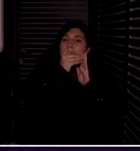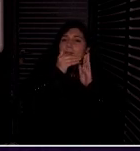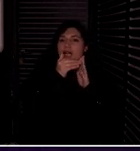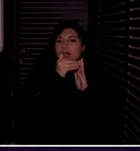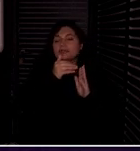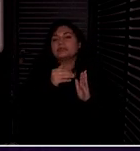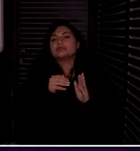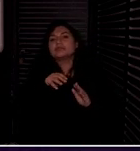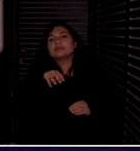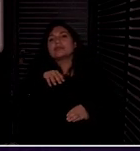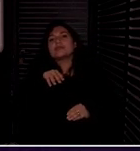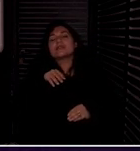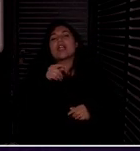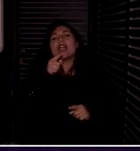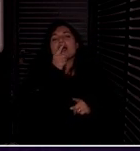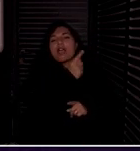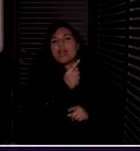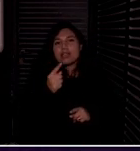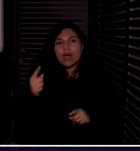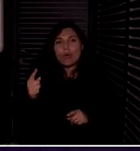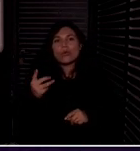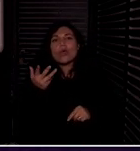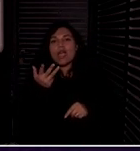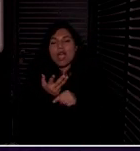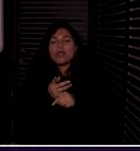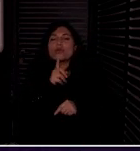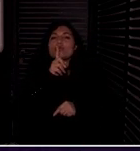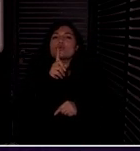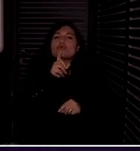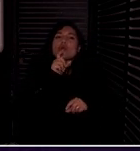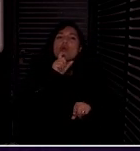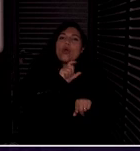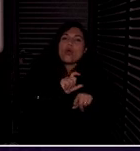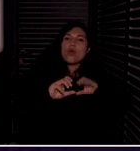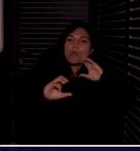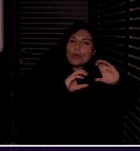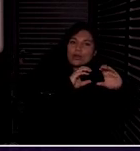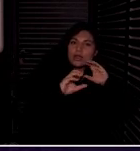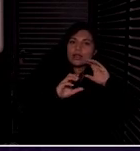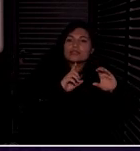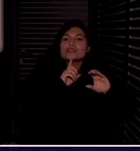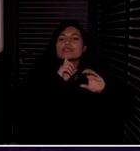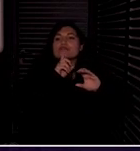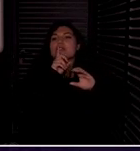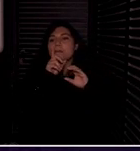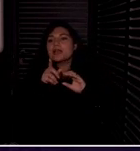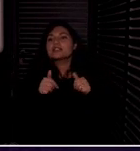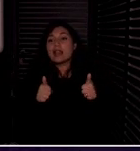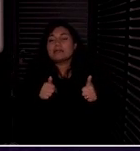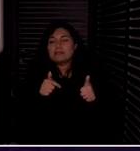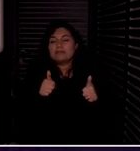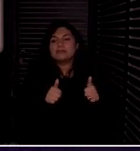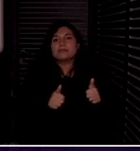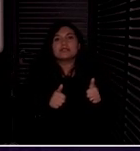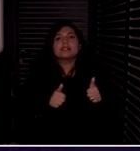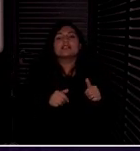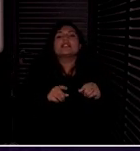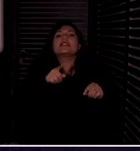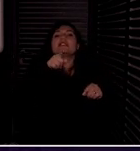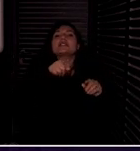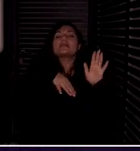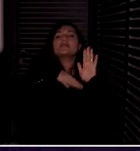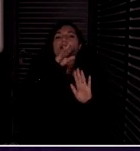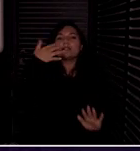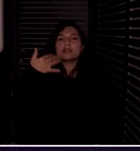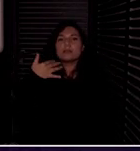como metáfora un modelo de comunicación especial. Evidentemente, el medio de la televisión ya no es el medio rey, no es el medio dominante, no es el que